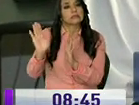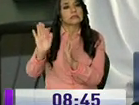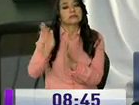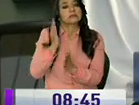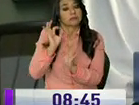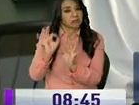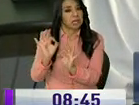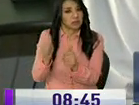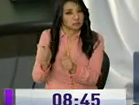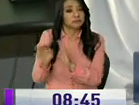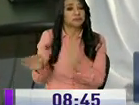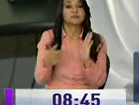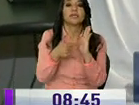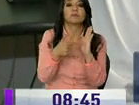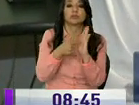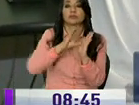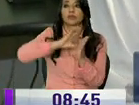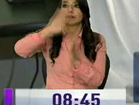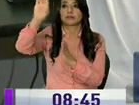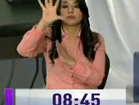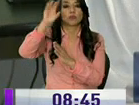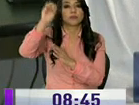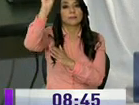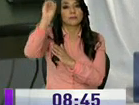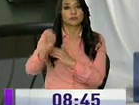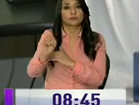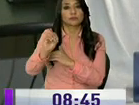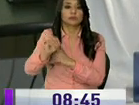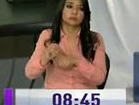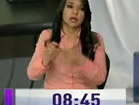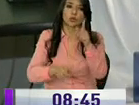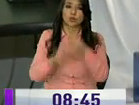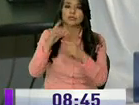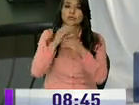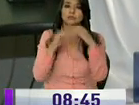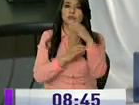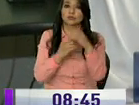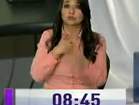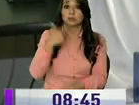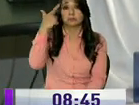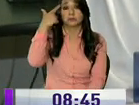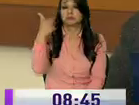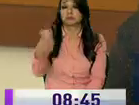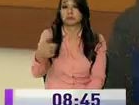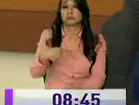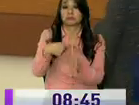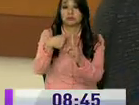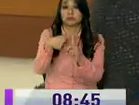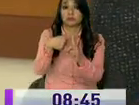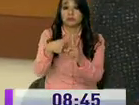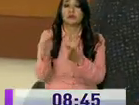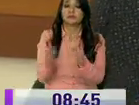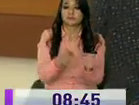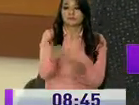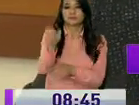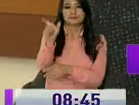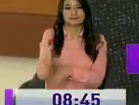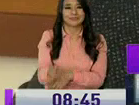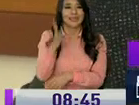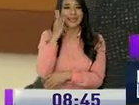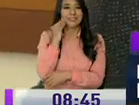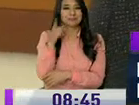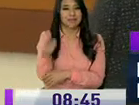reducción del impuesto a la salida de divisas en el 50% para cierto tipo de transacciones también me parece positivo. Y con ello coincide el experto